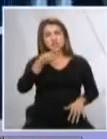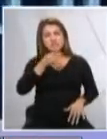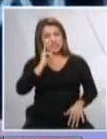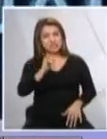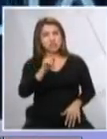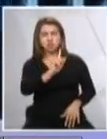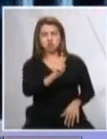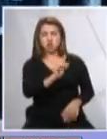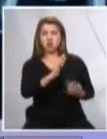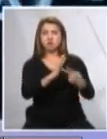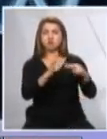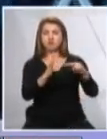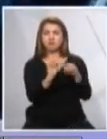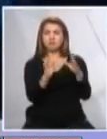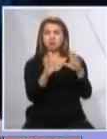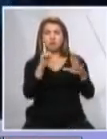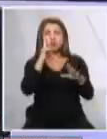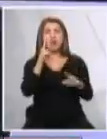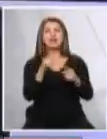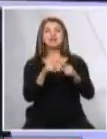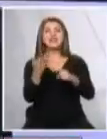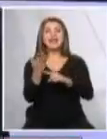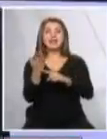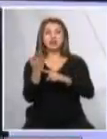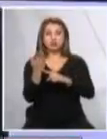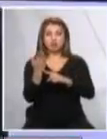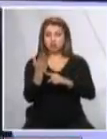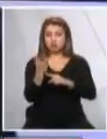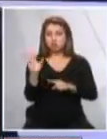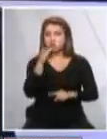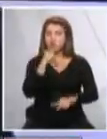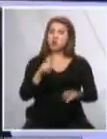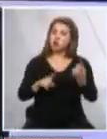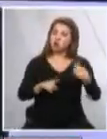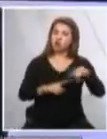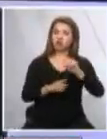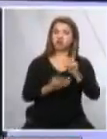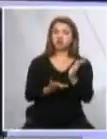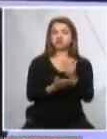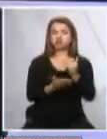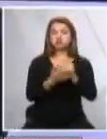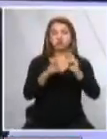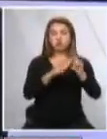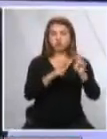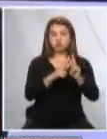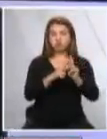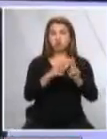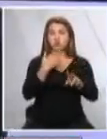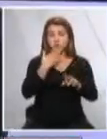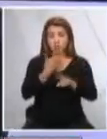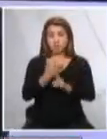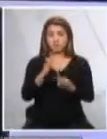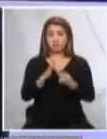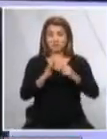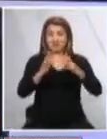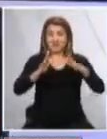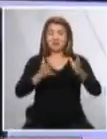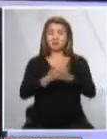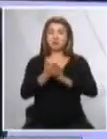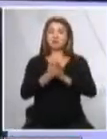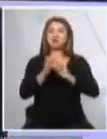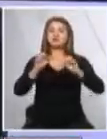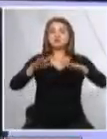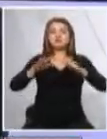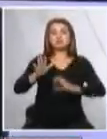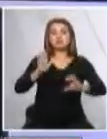Sí, es un problema bastante técnico. No hay otra salida cuando hay crisis grande. Eso es, primero, la institución de la Asamblea Constituyente